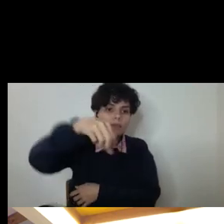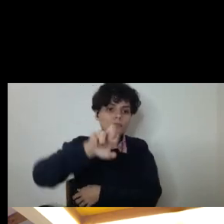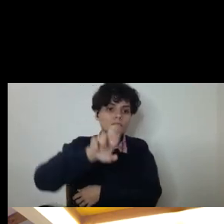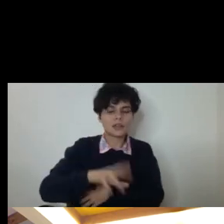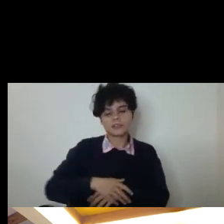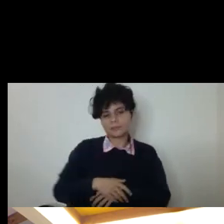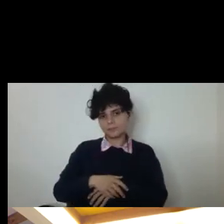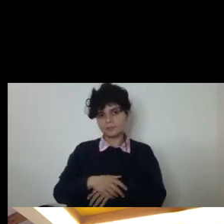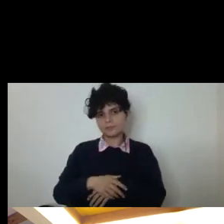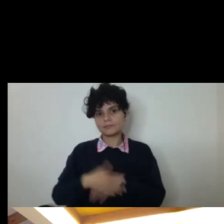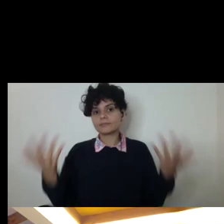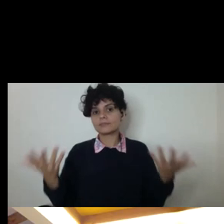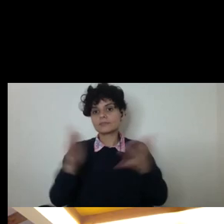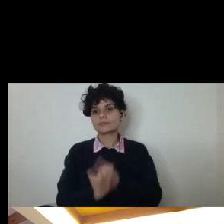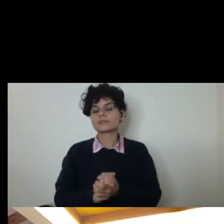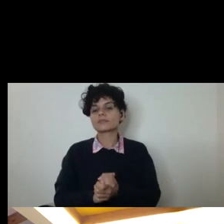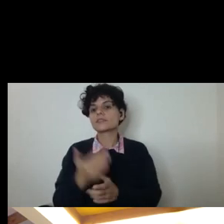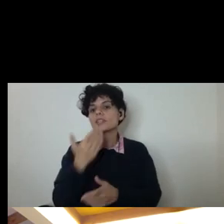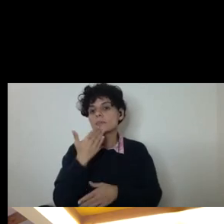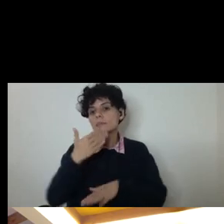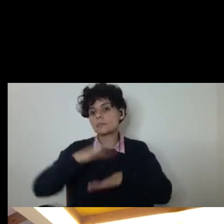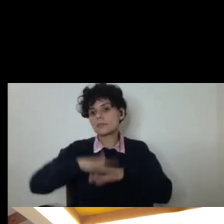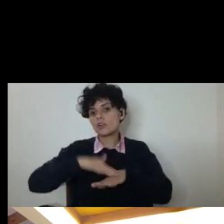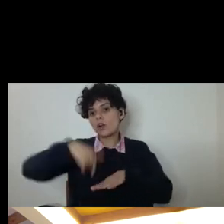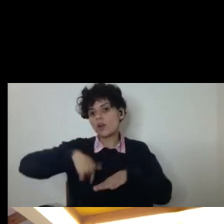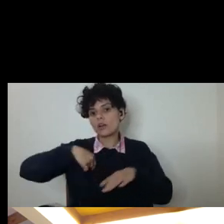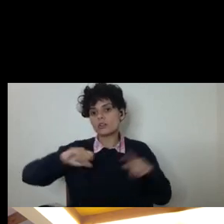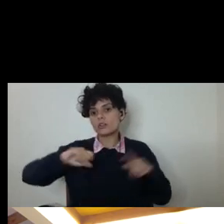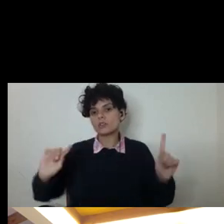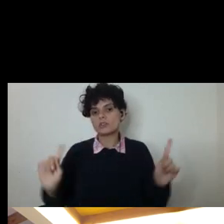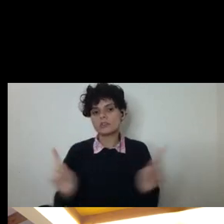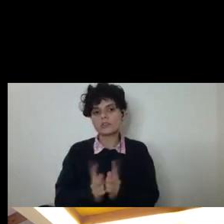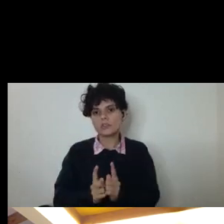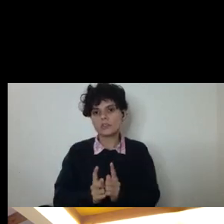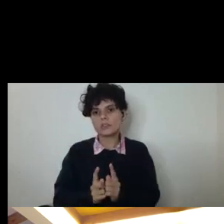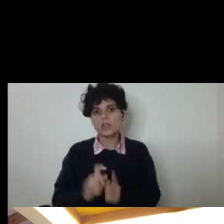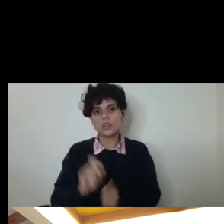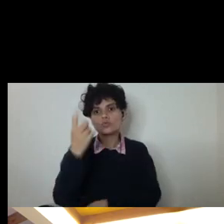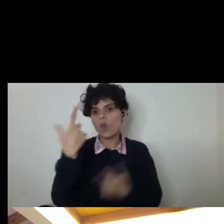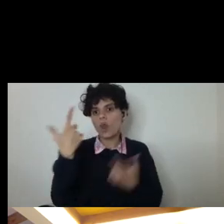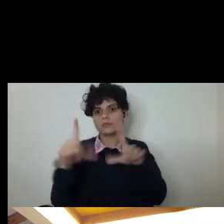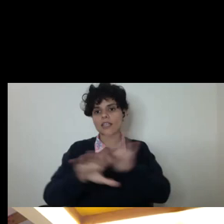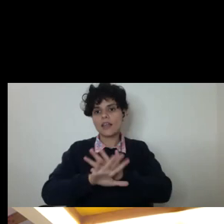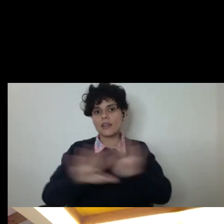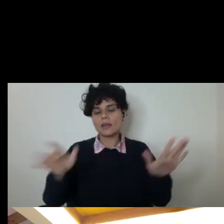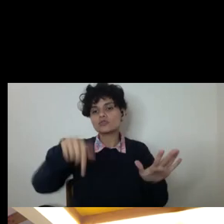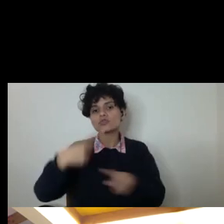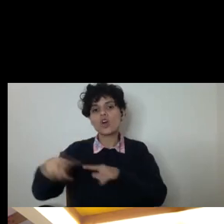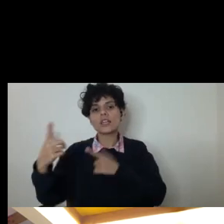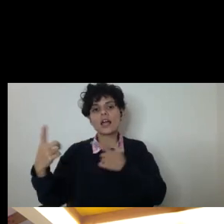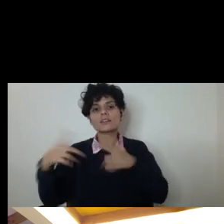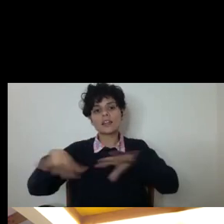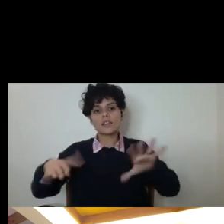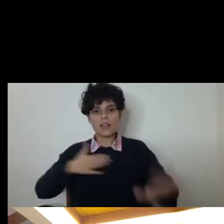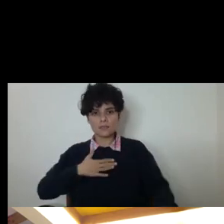Me pidieron que les contara, y aquí les prometo que va a ser muy breve, una sola diapa, otras actividades.